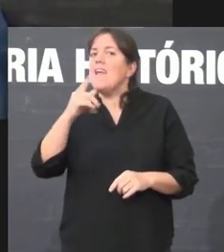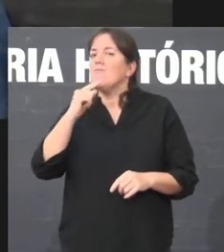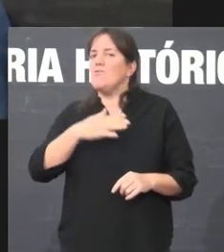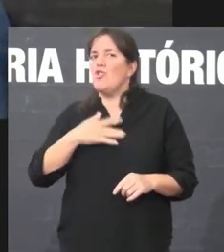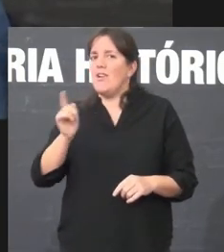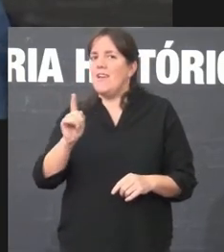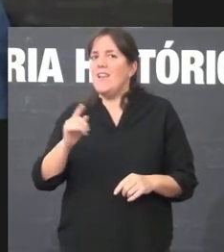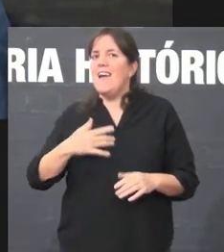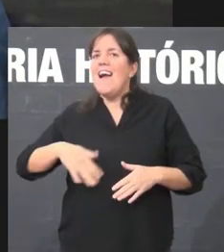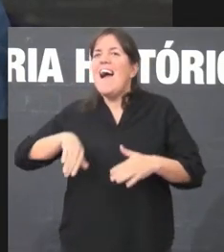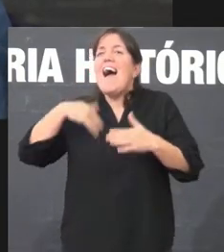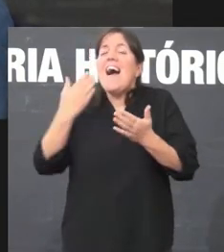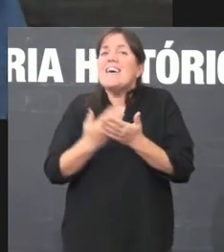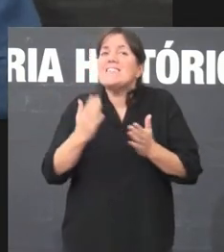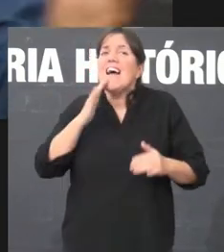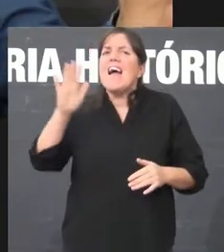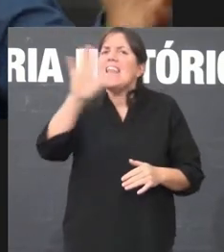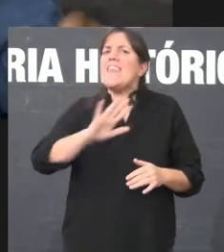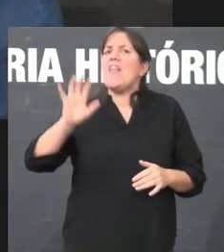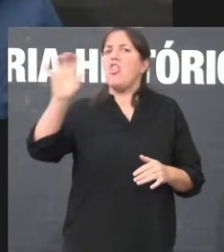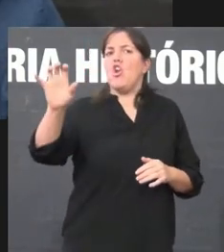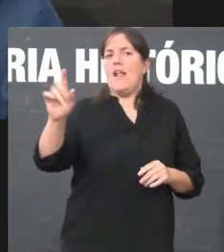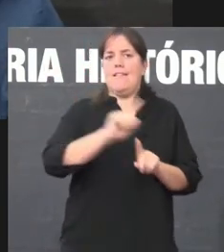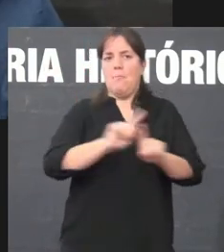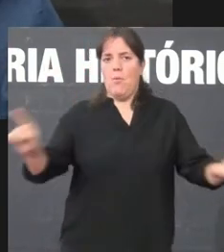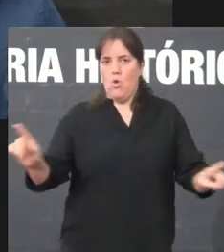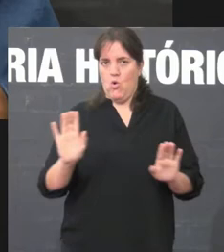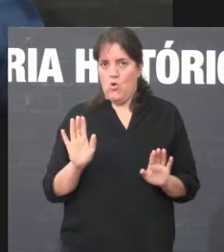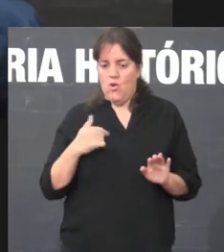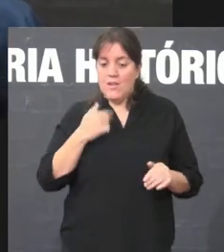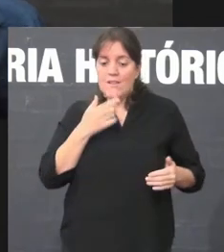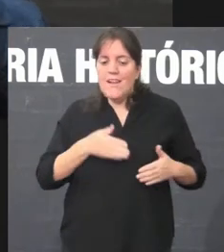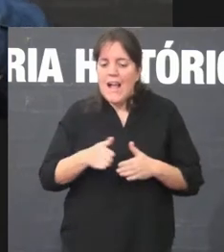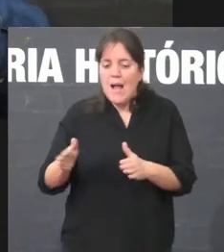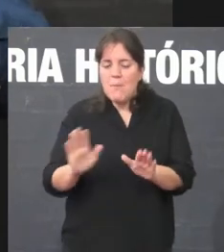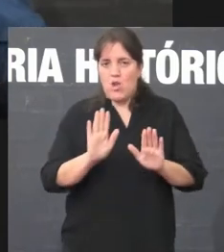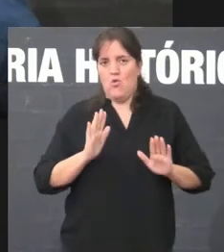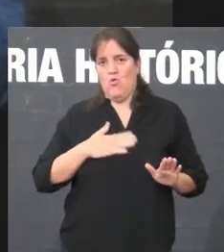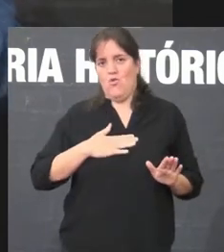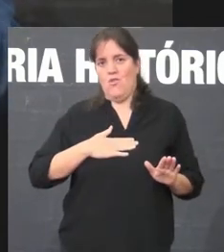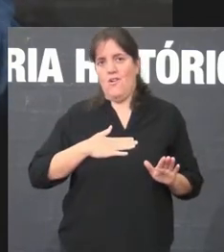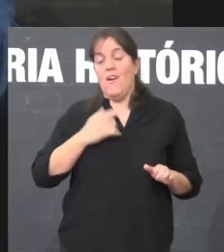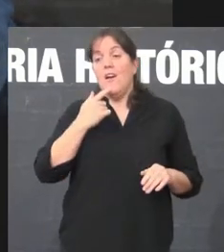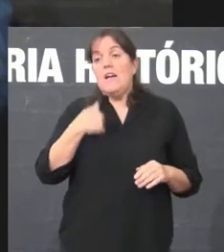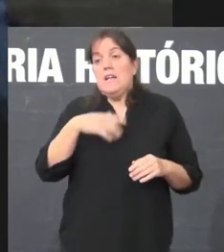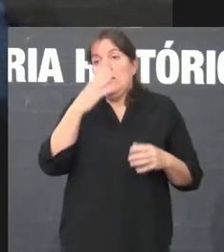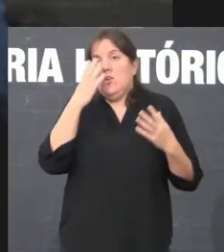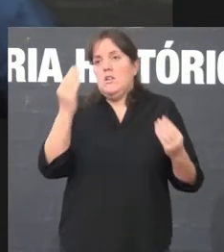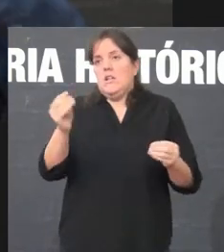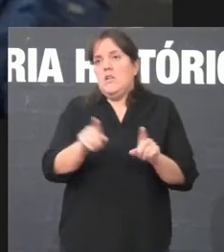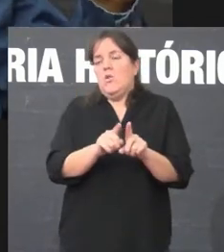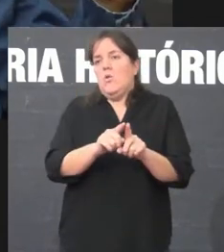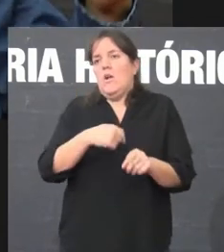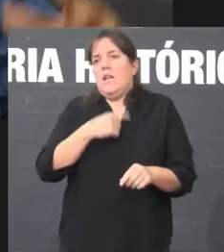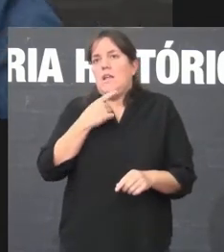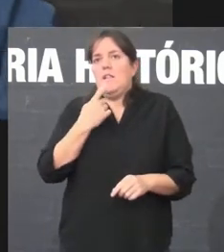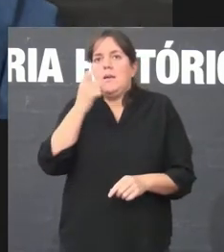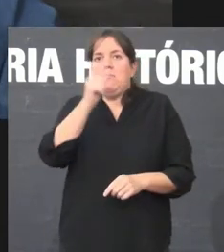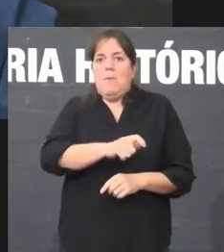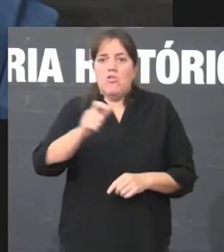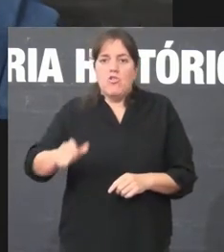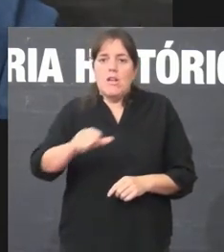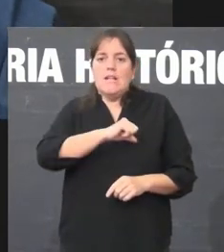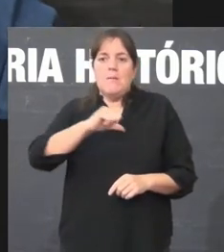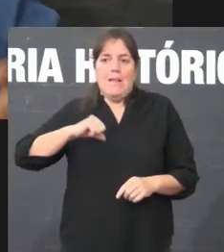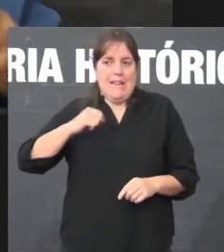son nacionalistas. Bien, ese es el camino nuestro. Entiendo que pueda existir un independentista o muchos